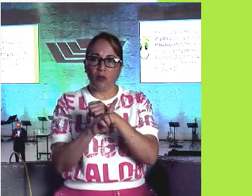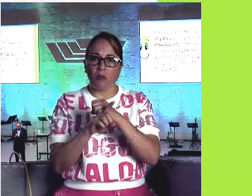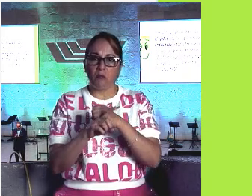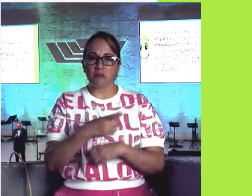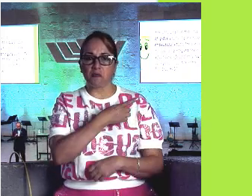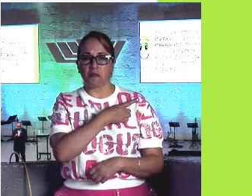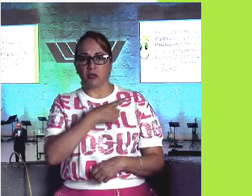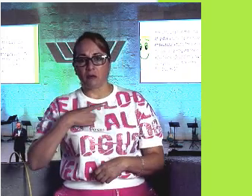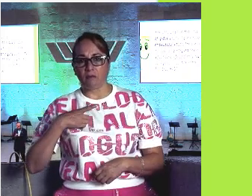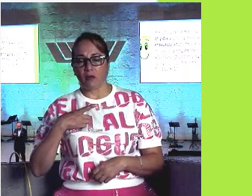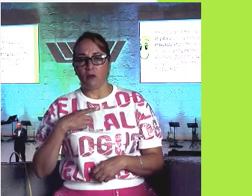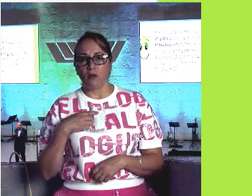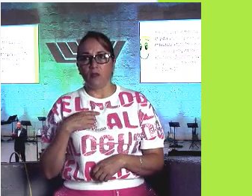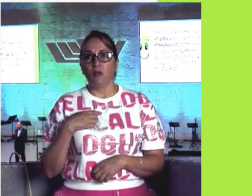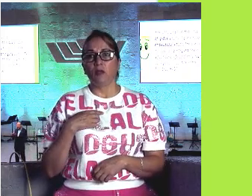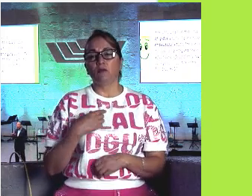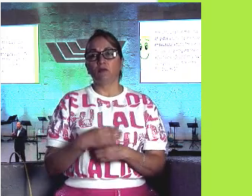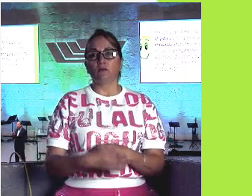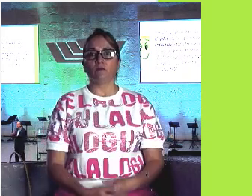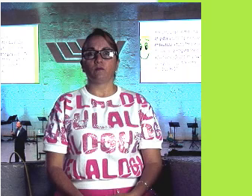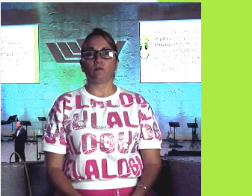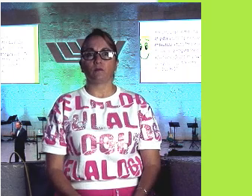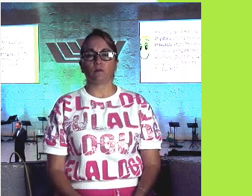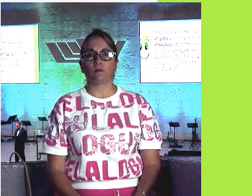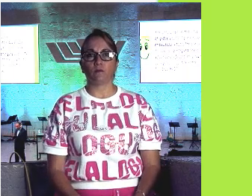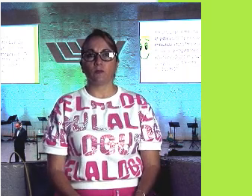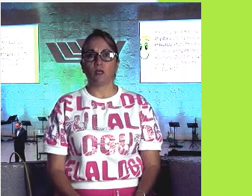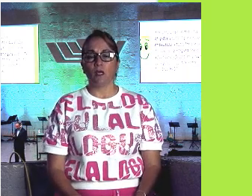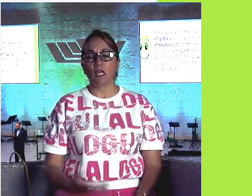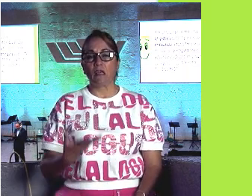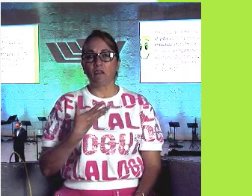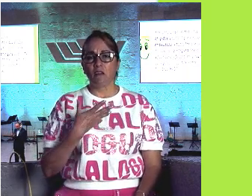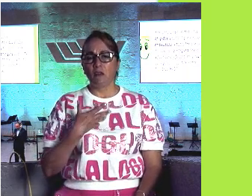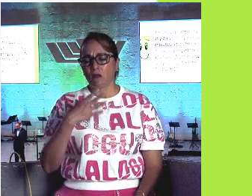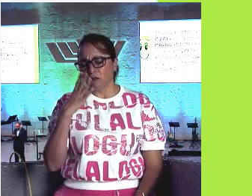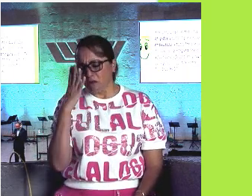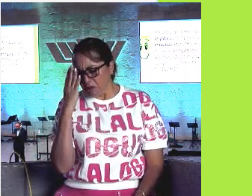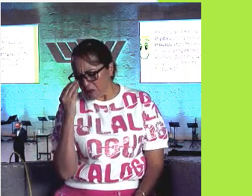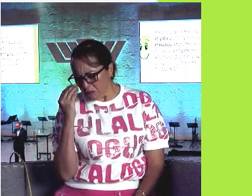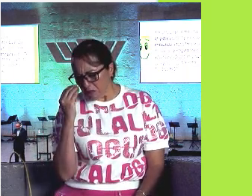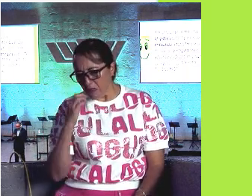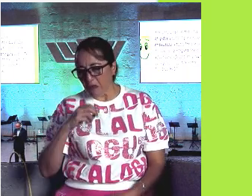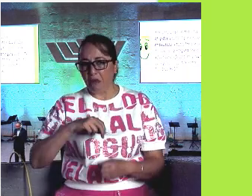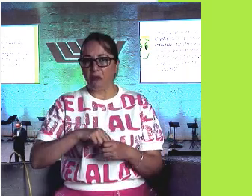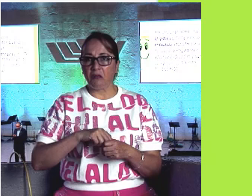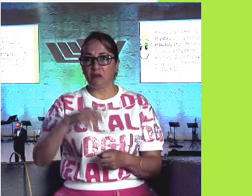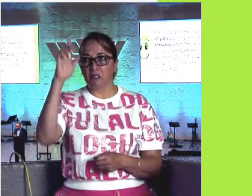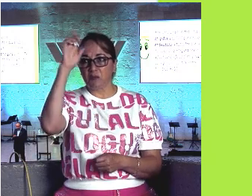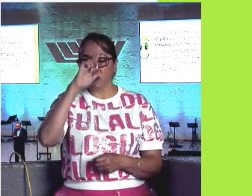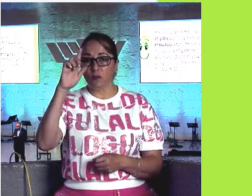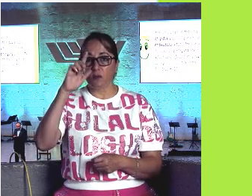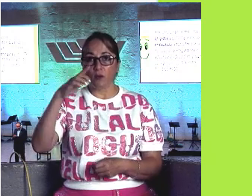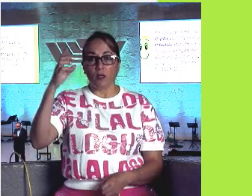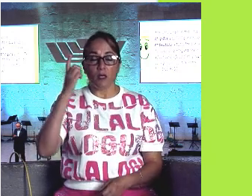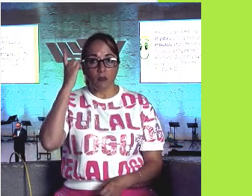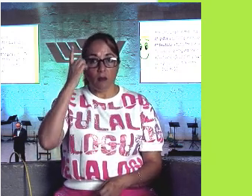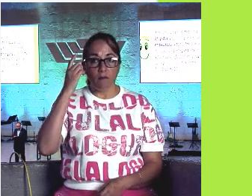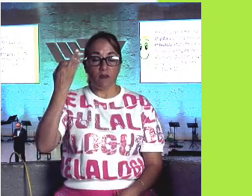y todos los que se hallaban en amargura de espíritu, y fue hecho jefe de ellos y tuvo